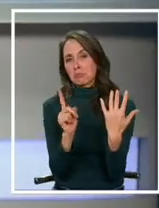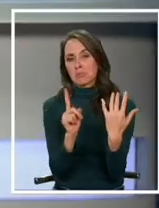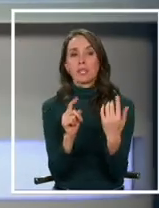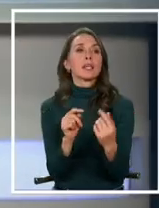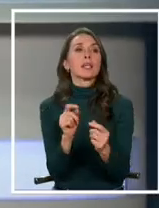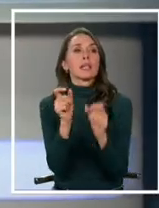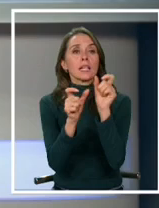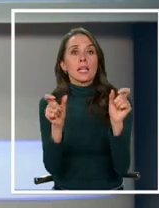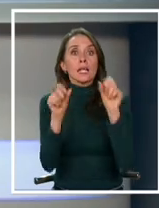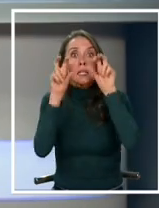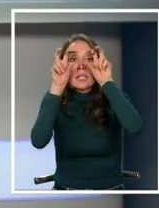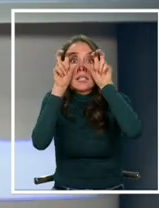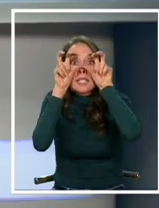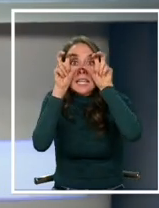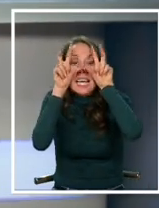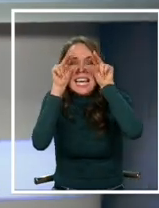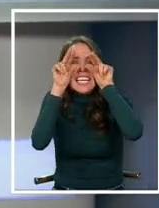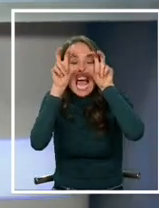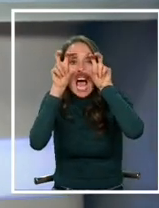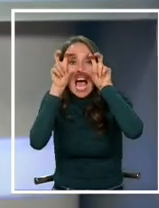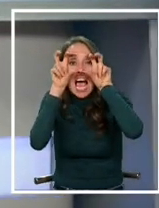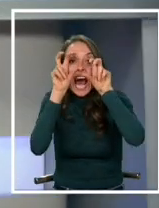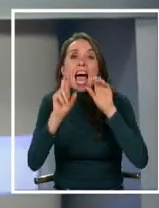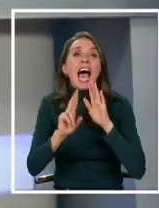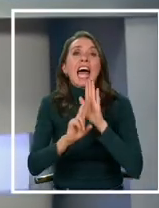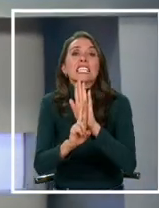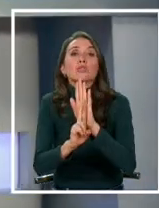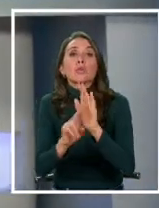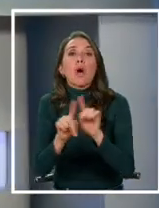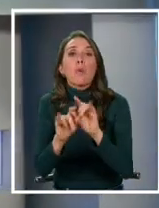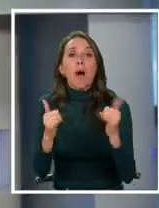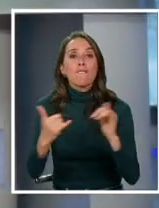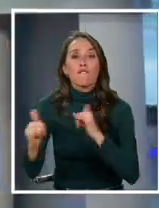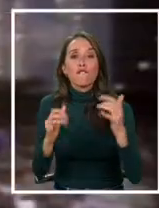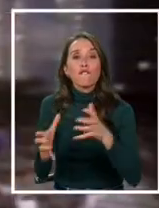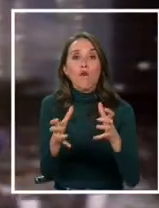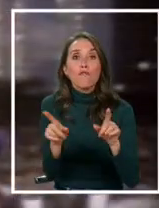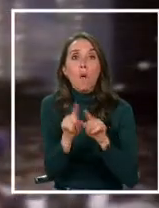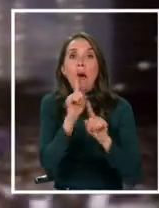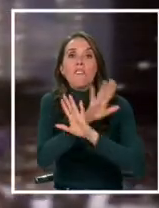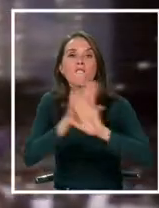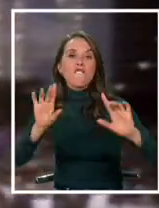nadie pestañea esperando el resultado esto era como estar viendo un partido de fútbol en la